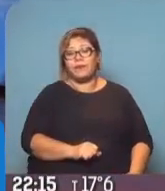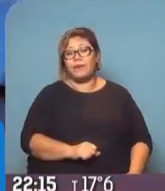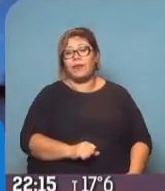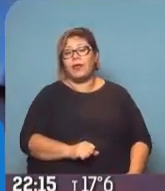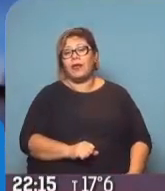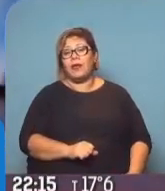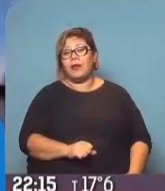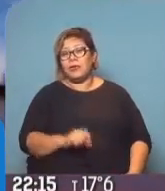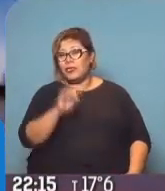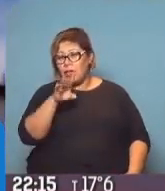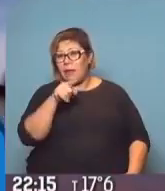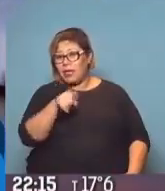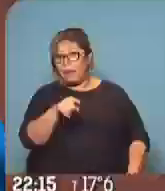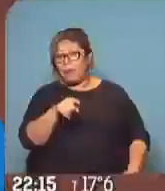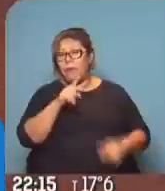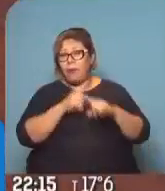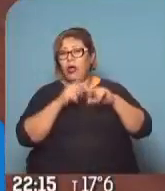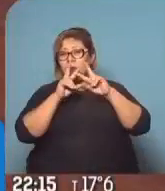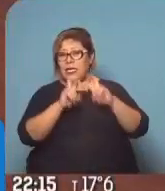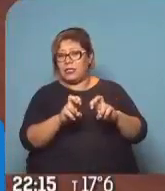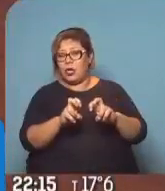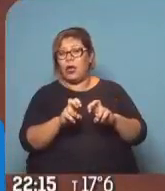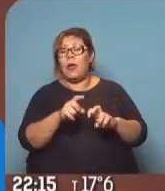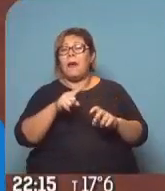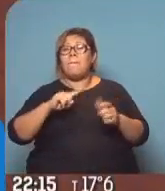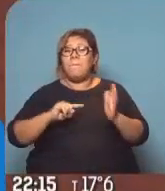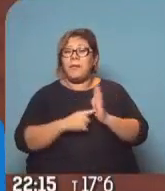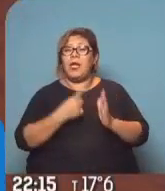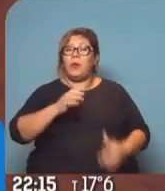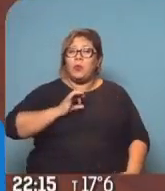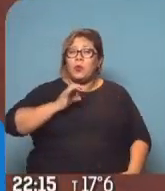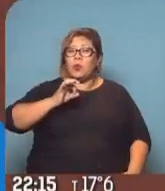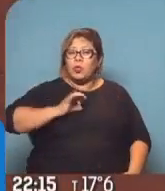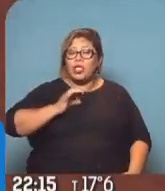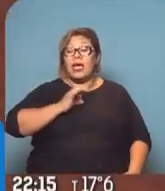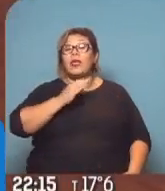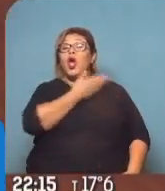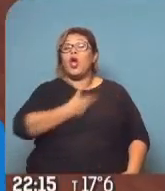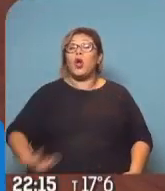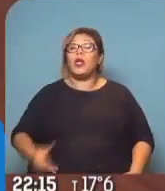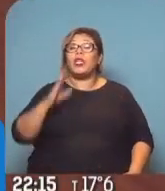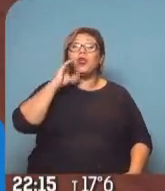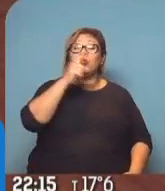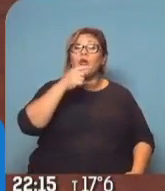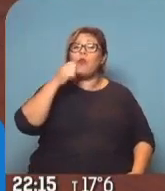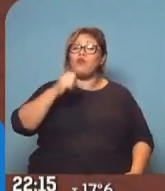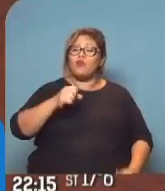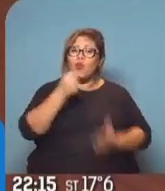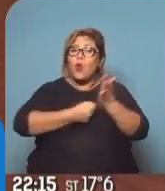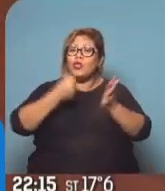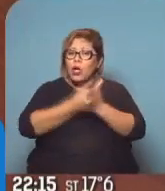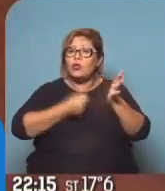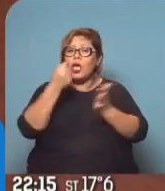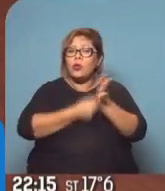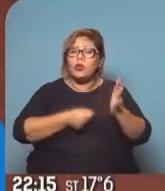ahí, según la investigación, o sea, se pasaron años y años tratando de acusarlo de algo, con el obstáculo de que no pueden acusarlo de